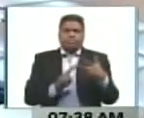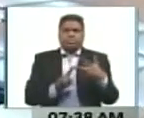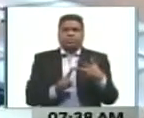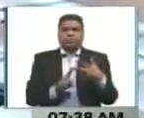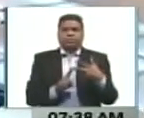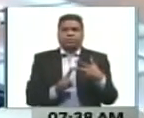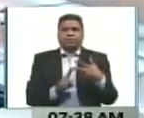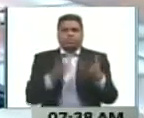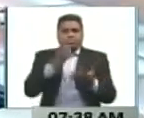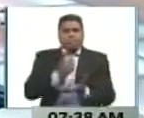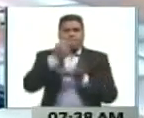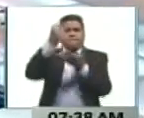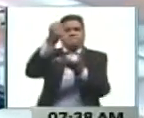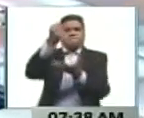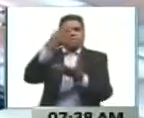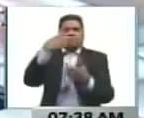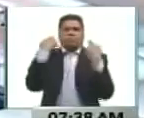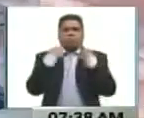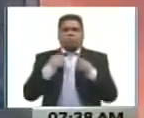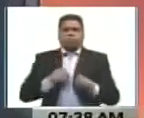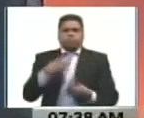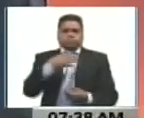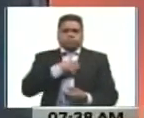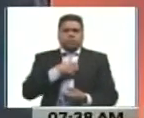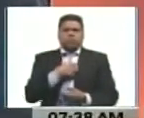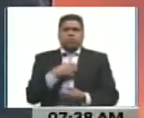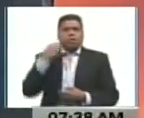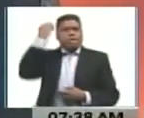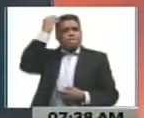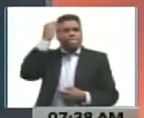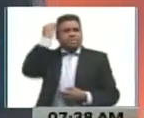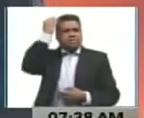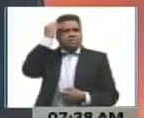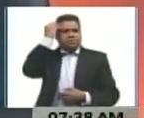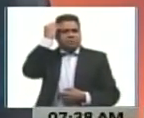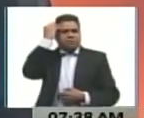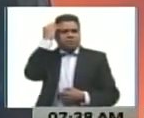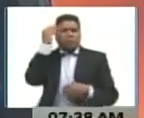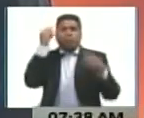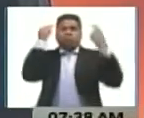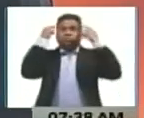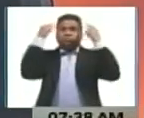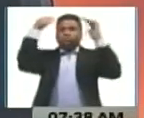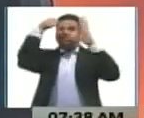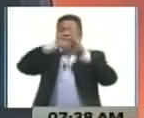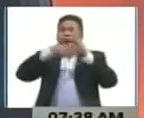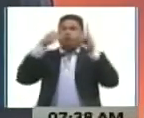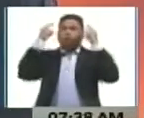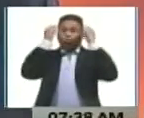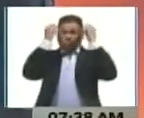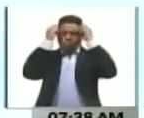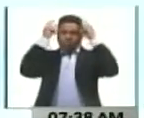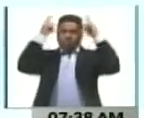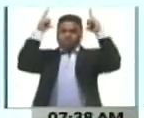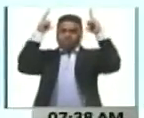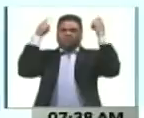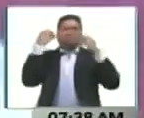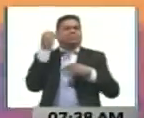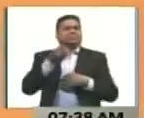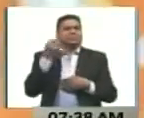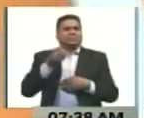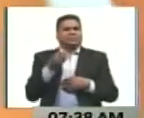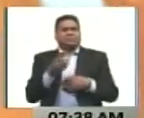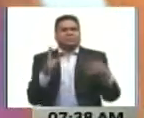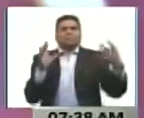entrega el premio al pensamiento crítico el día 12 y bueno, estos intelectuales van a tener una